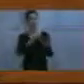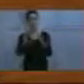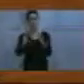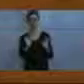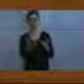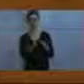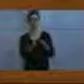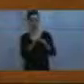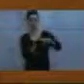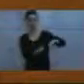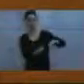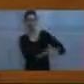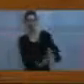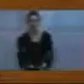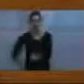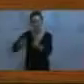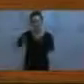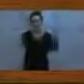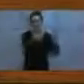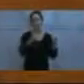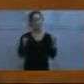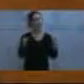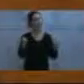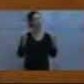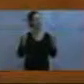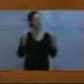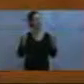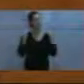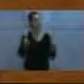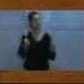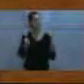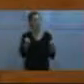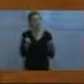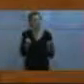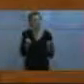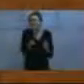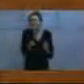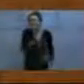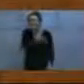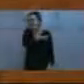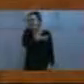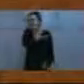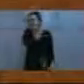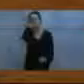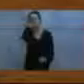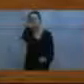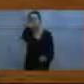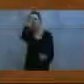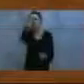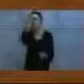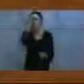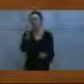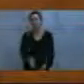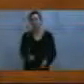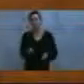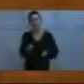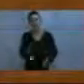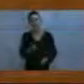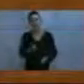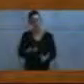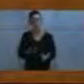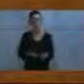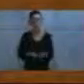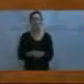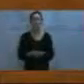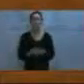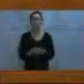izquierda defienden de forma intensa, extensa y yo diría que recalcitrante. Y voy a